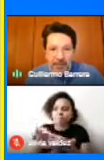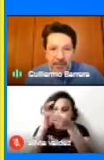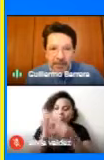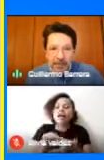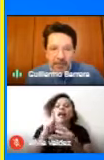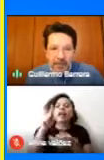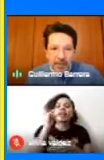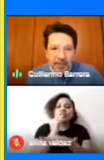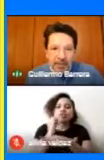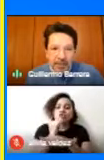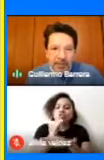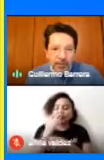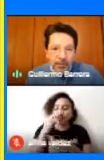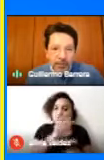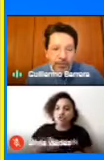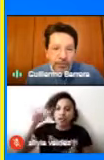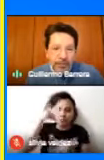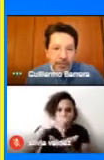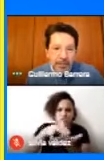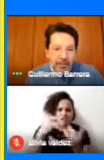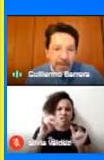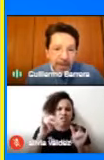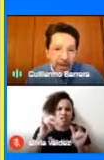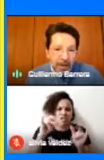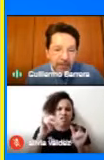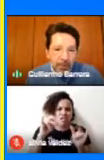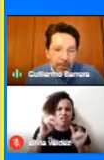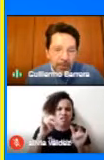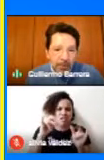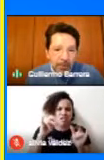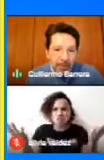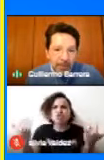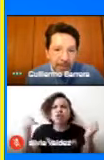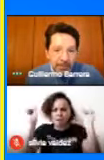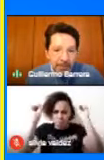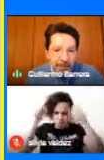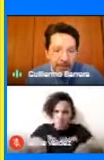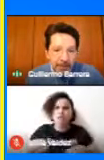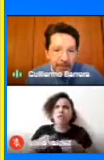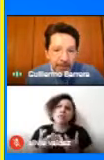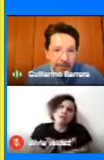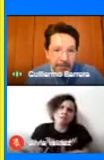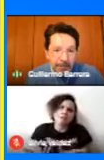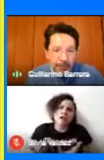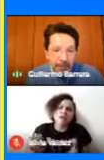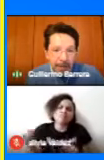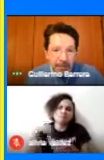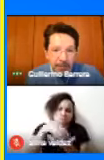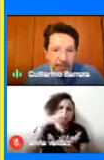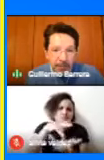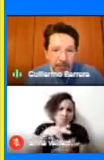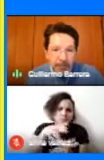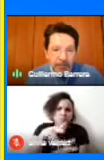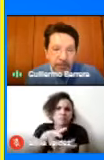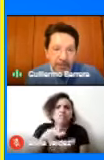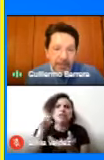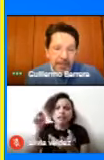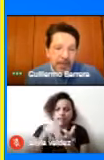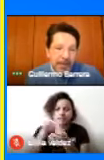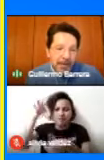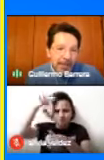de Participación. Ya ustedes han oído, muchos ya han podido hacer participación a través del